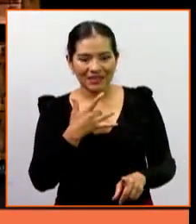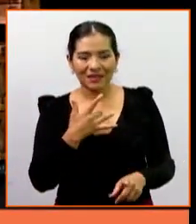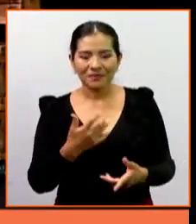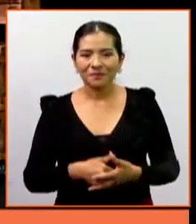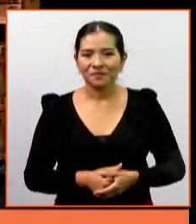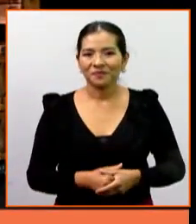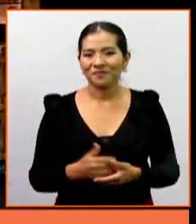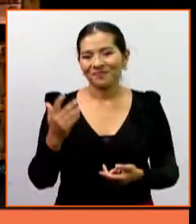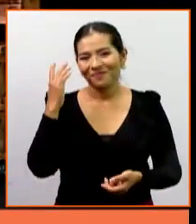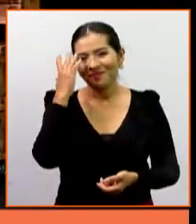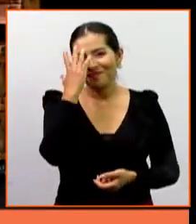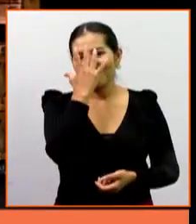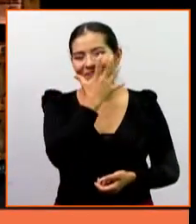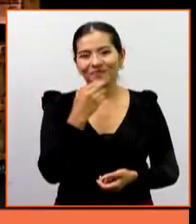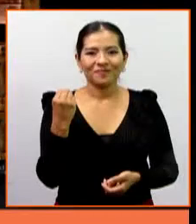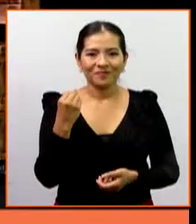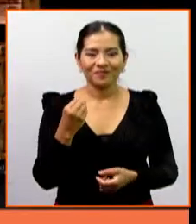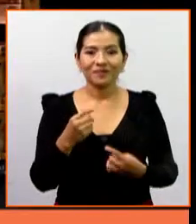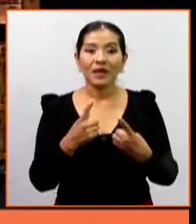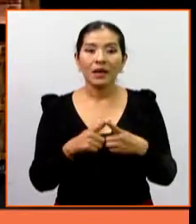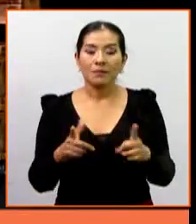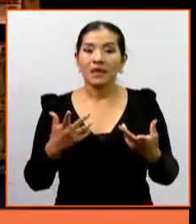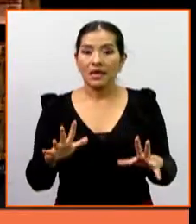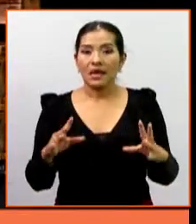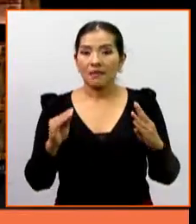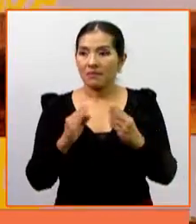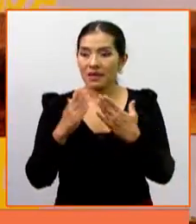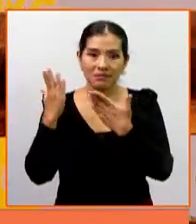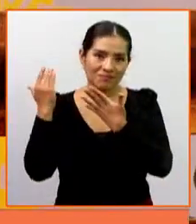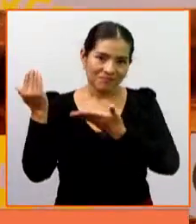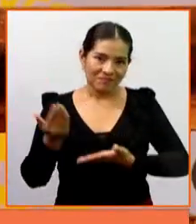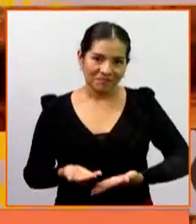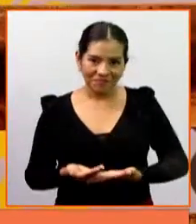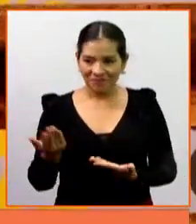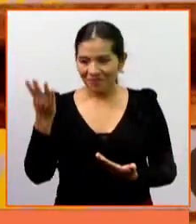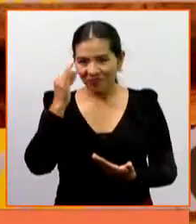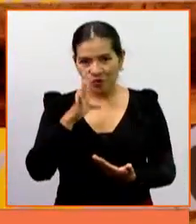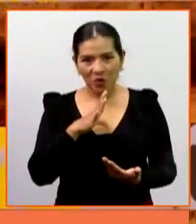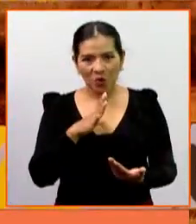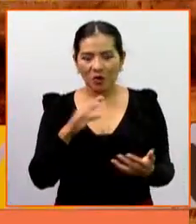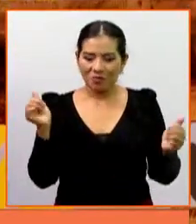Ah, qué hermoso. Y a ver, si está aquí Cristian del Río